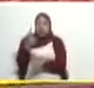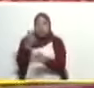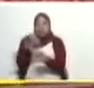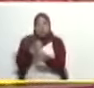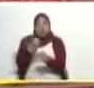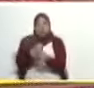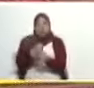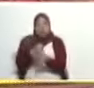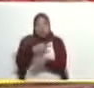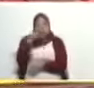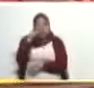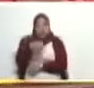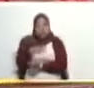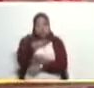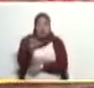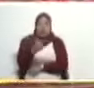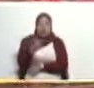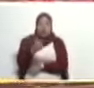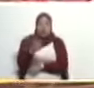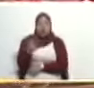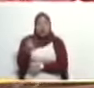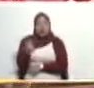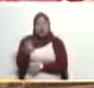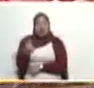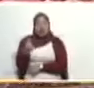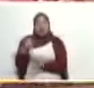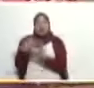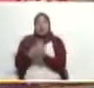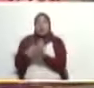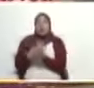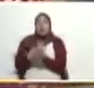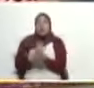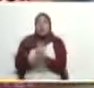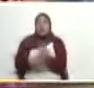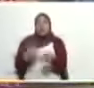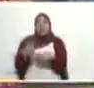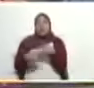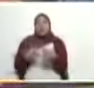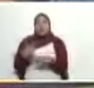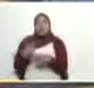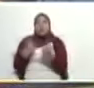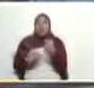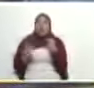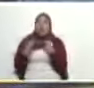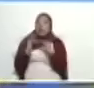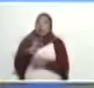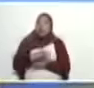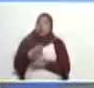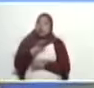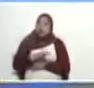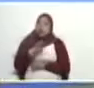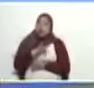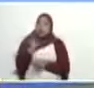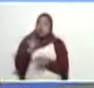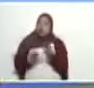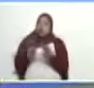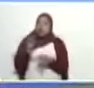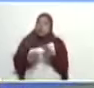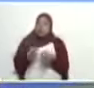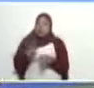progresivamente el pueblo venezolano ha venido recuperando y que signifique un paso más hacia la igualdad social y hacia la justicia